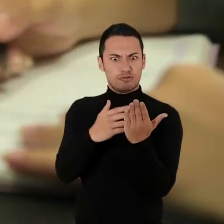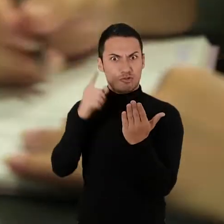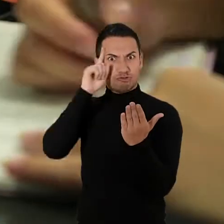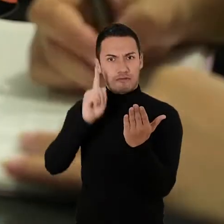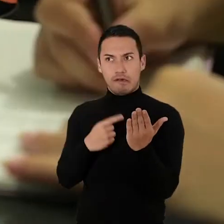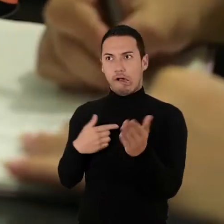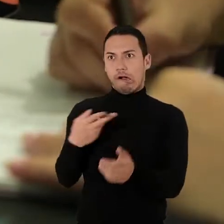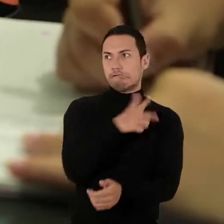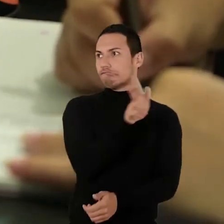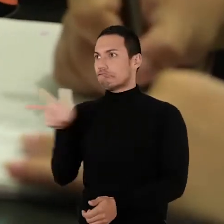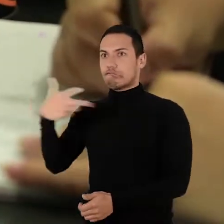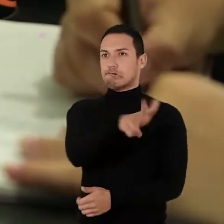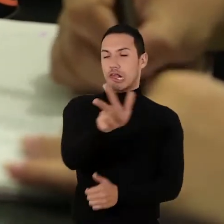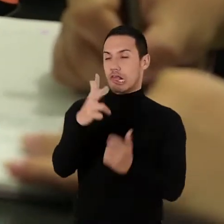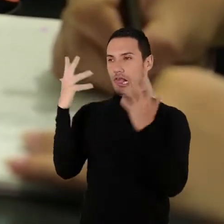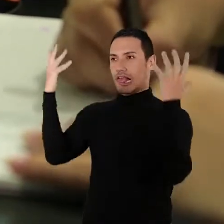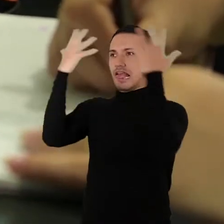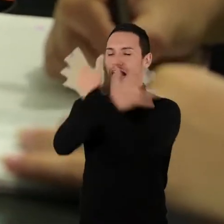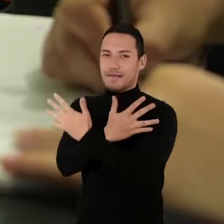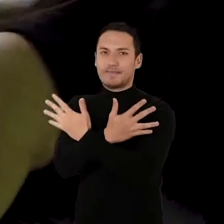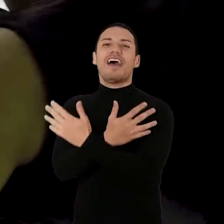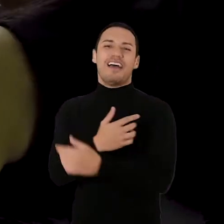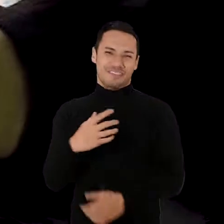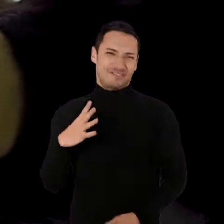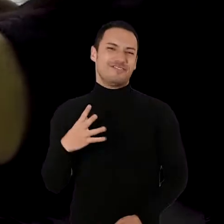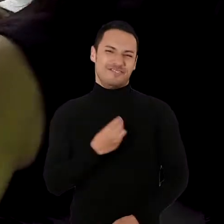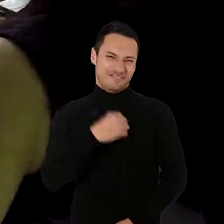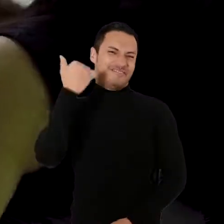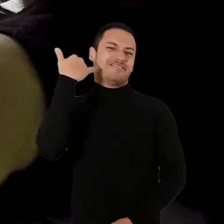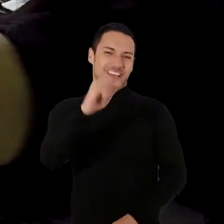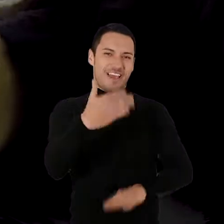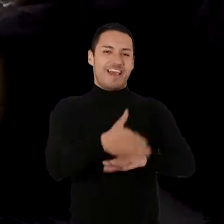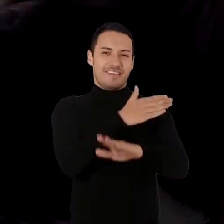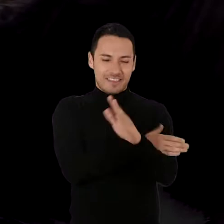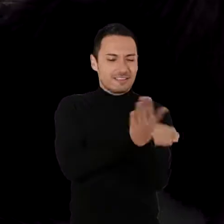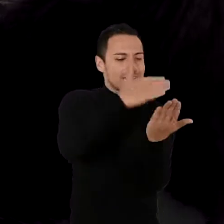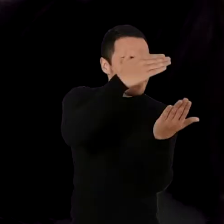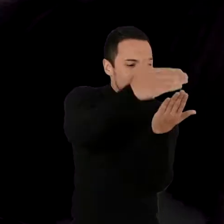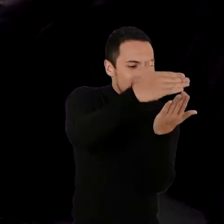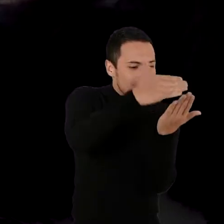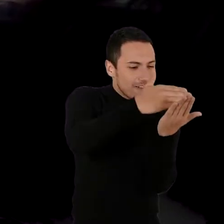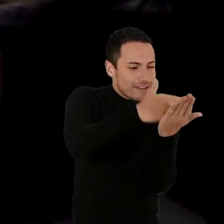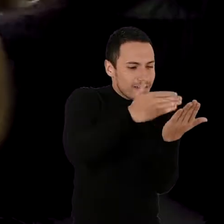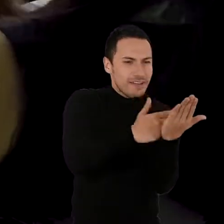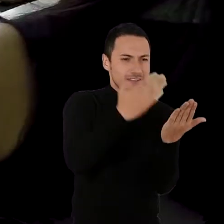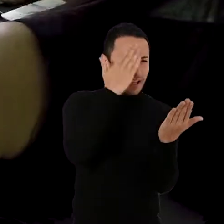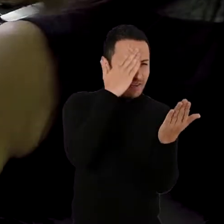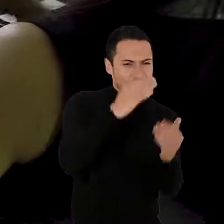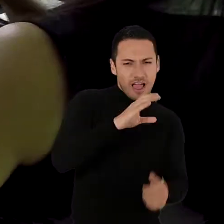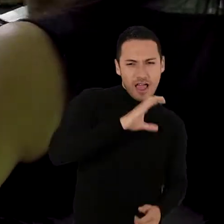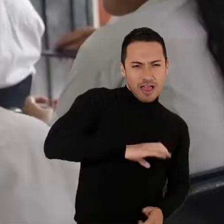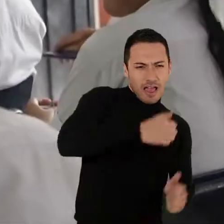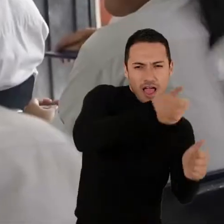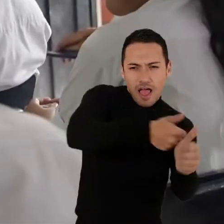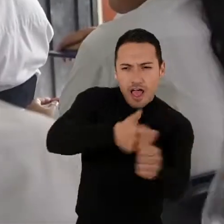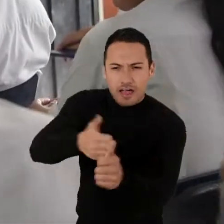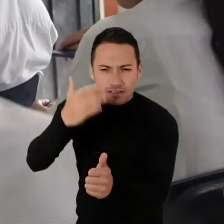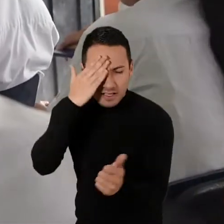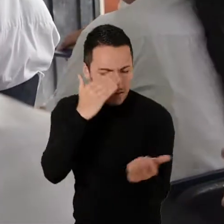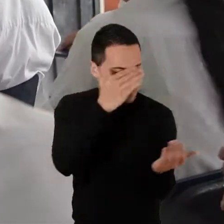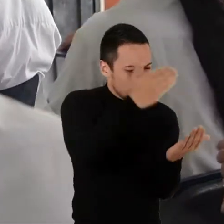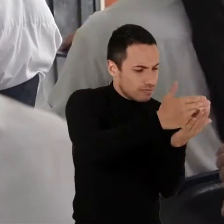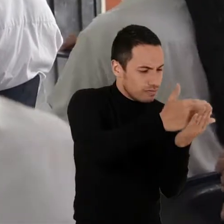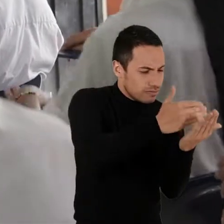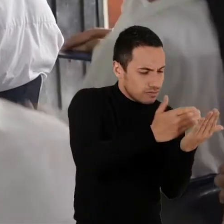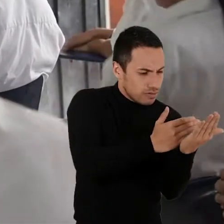pues uno empieza a coger cualquier camino le favorece. En este caso, como nosotros ya tenemos algo específico